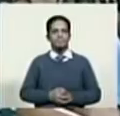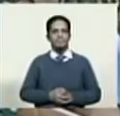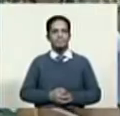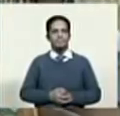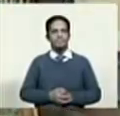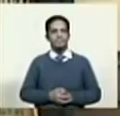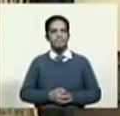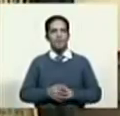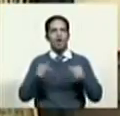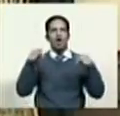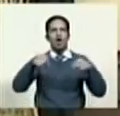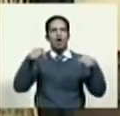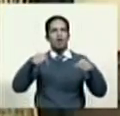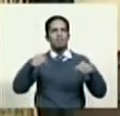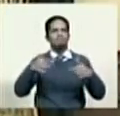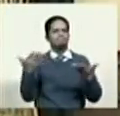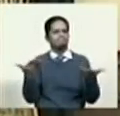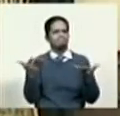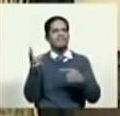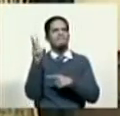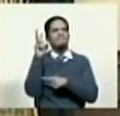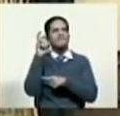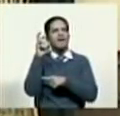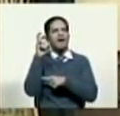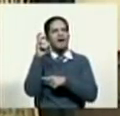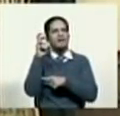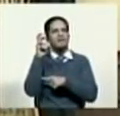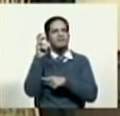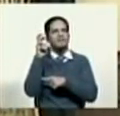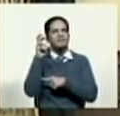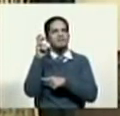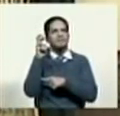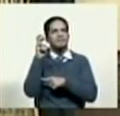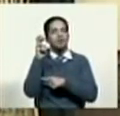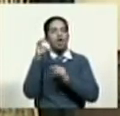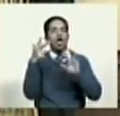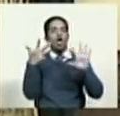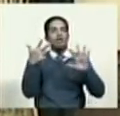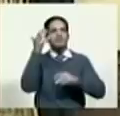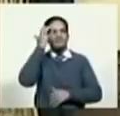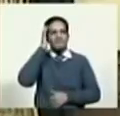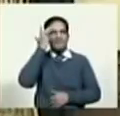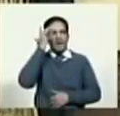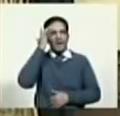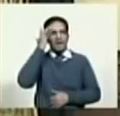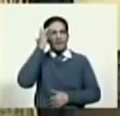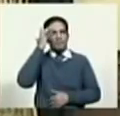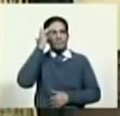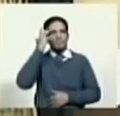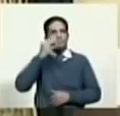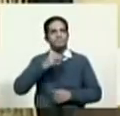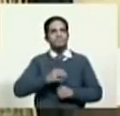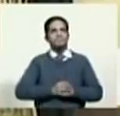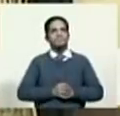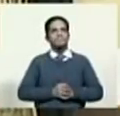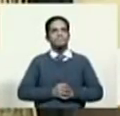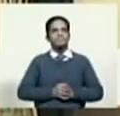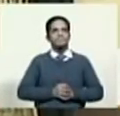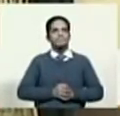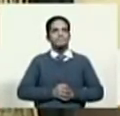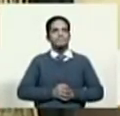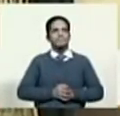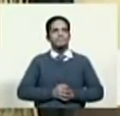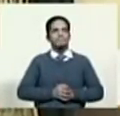Hoy es viernes 8 de febrero. Ya va cabalgando el mes de